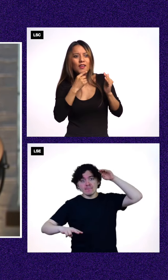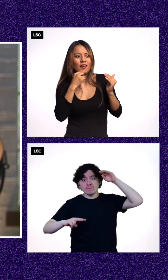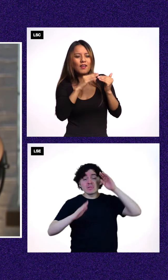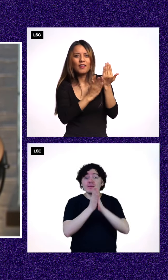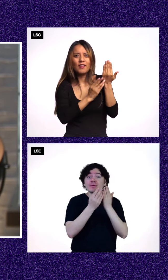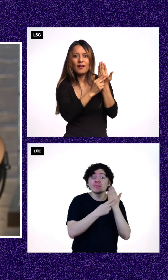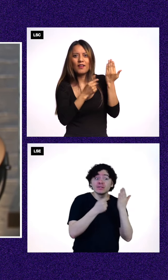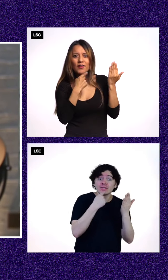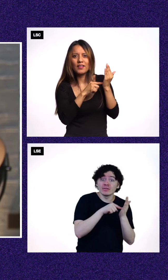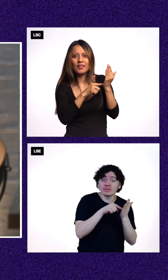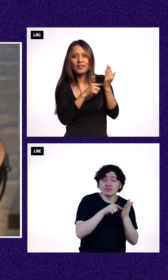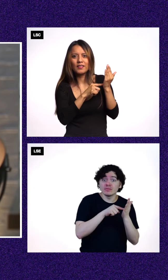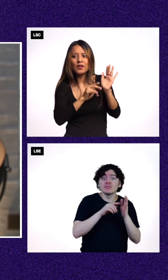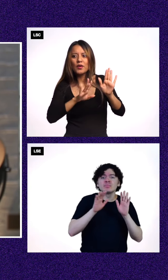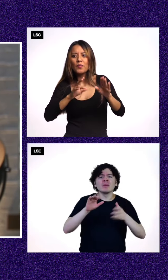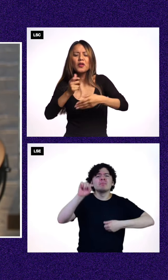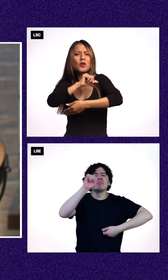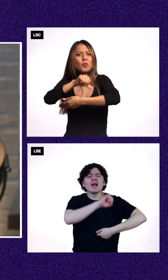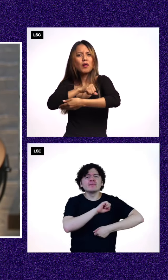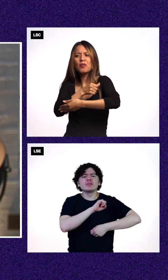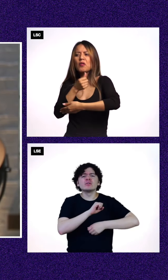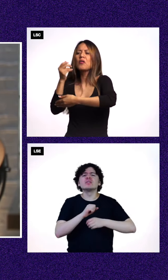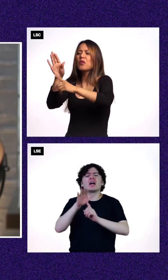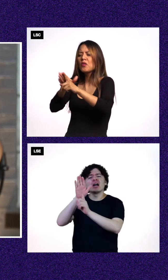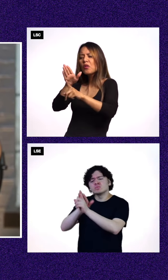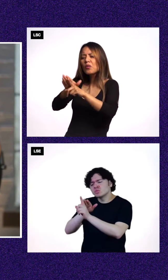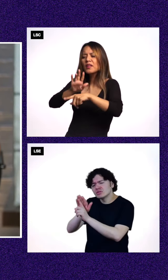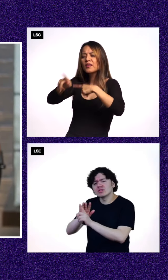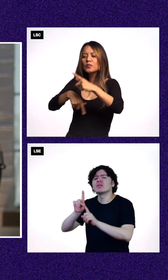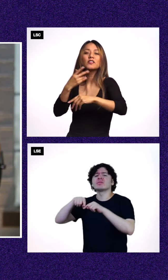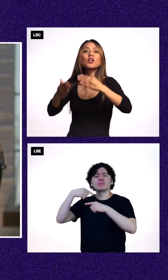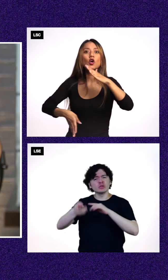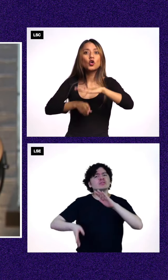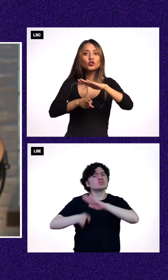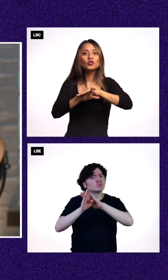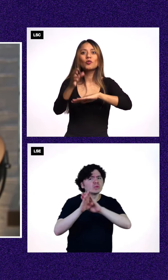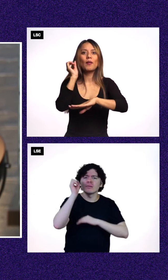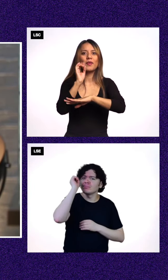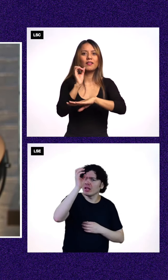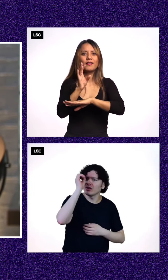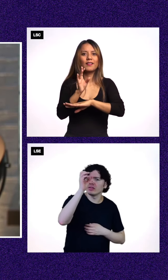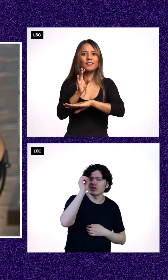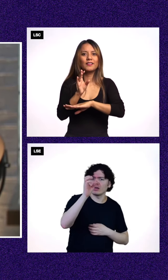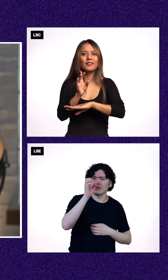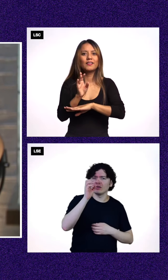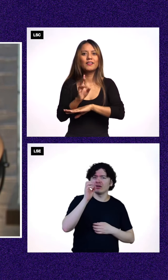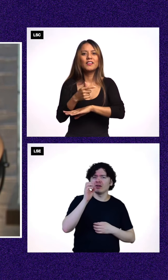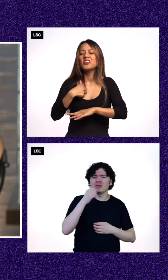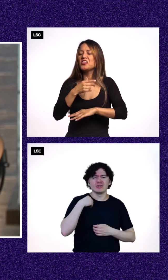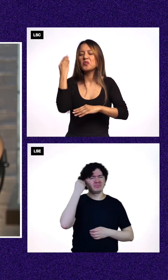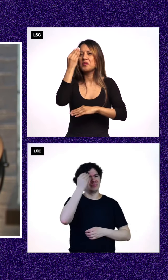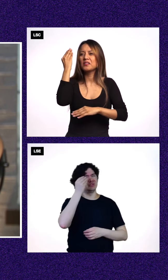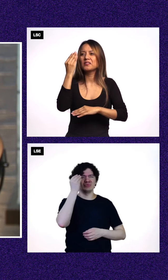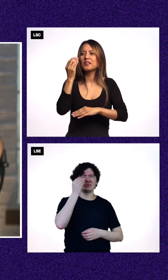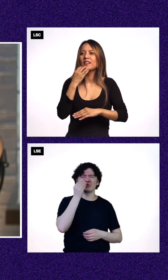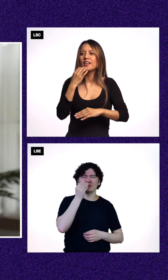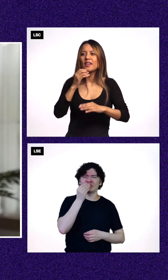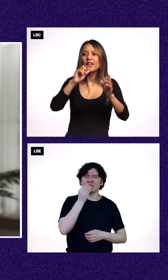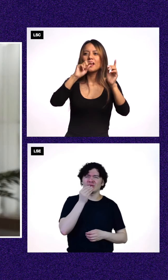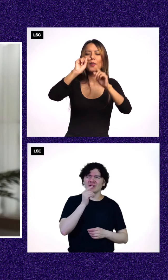continúa predicando hasta el amanecer. Y yo garantizaría que la segunda parte de aquella reunión fue mucho más emocionante que la